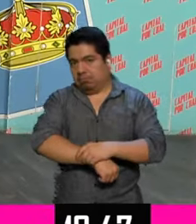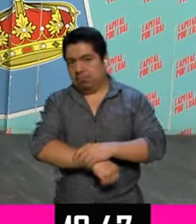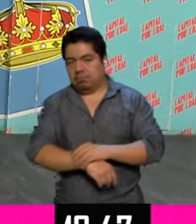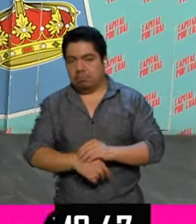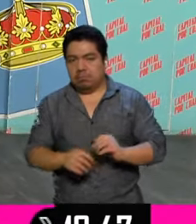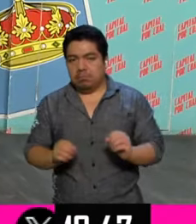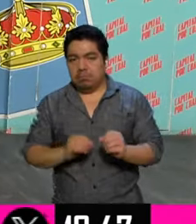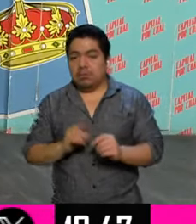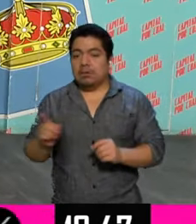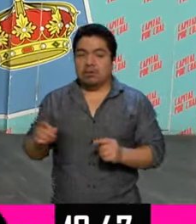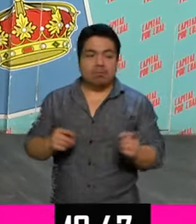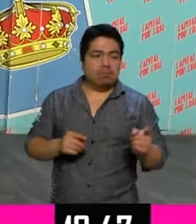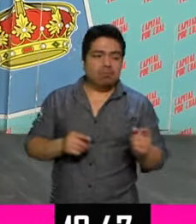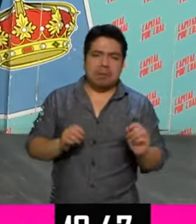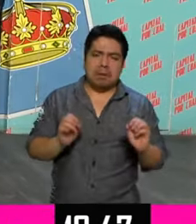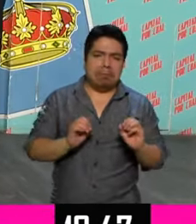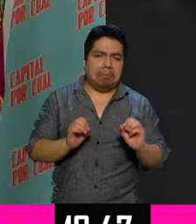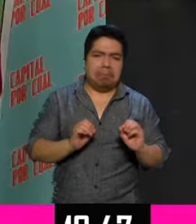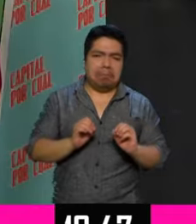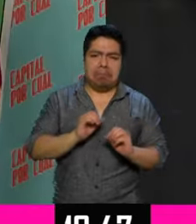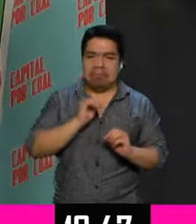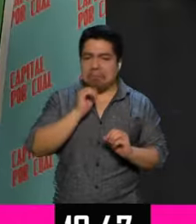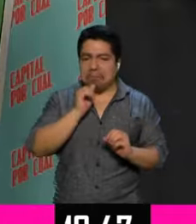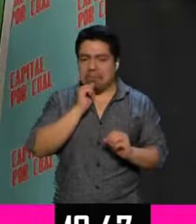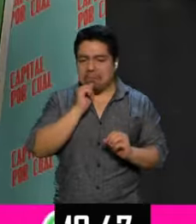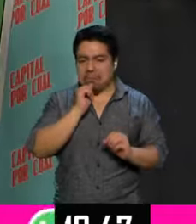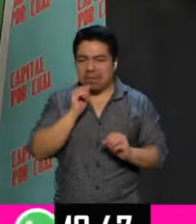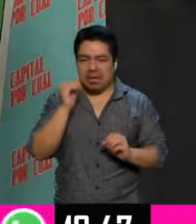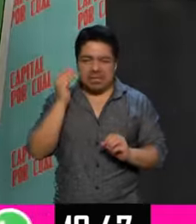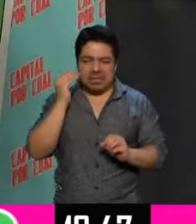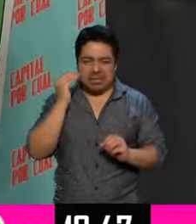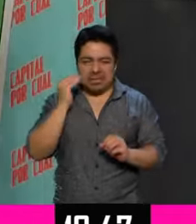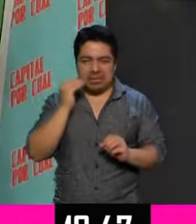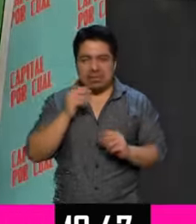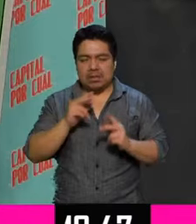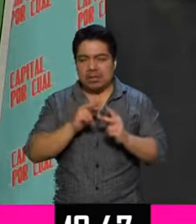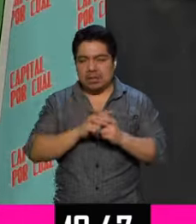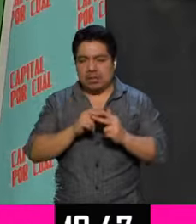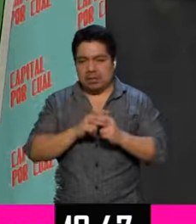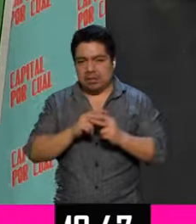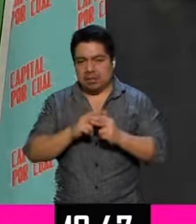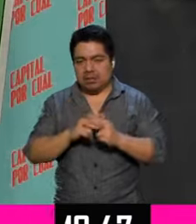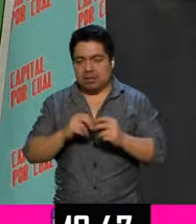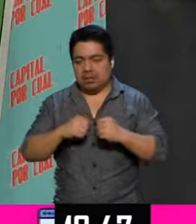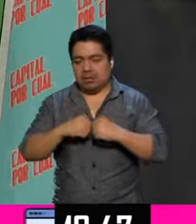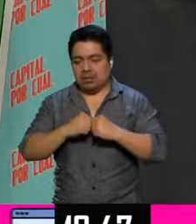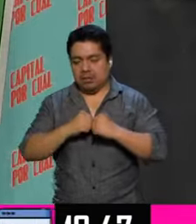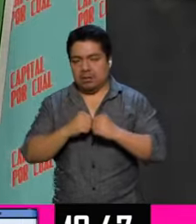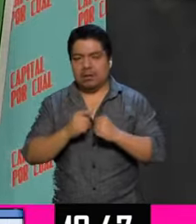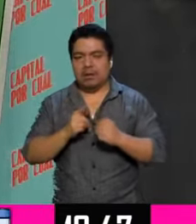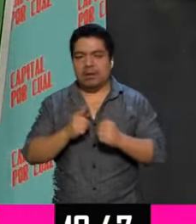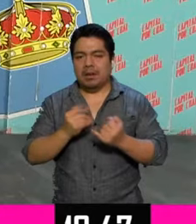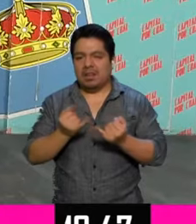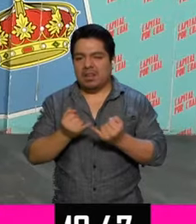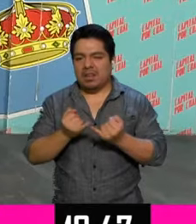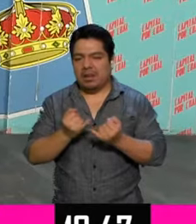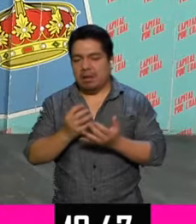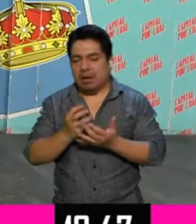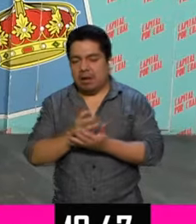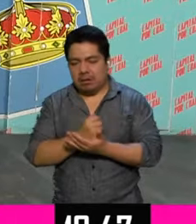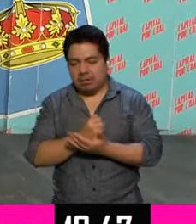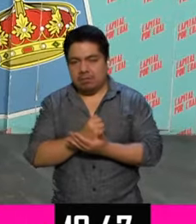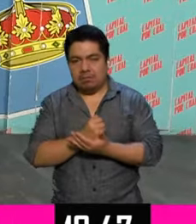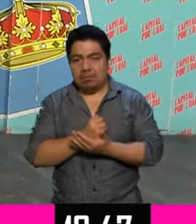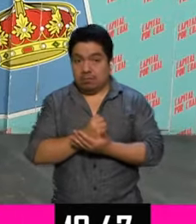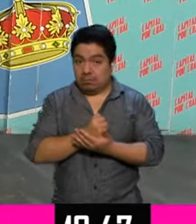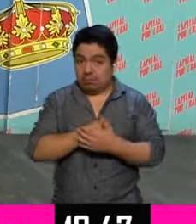lesiones ha tenido usted, compañera? Todo bien, no. Afortunadamente todo bien. Hace poco tuve una pelea con una mini fractura, pero aún así gané. O sea,